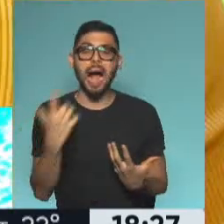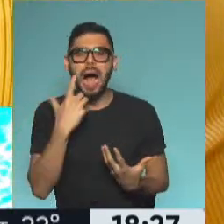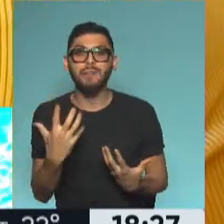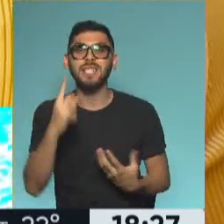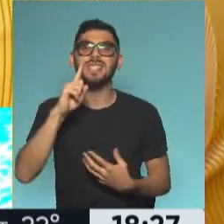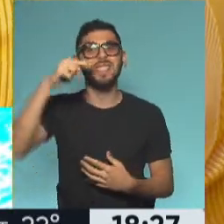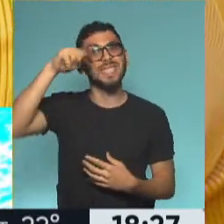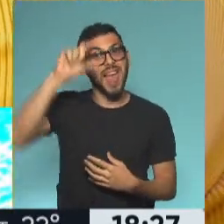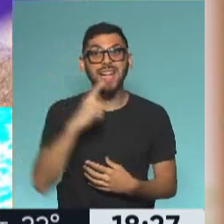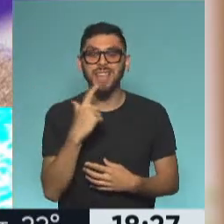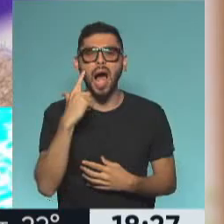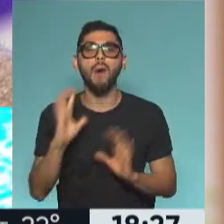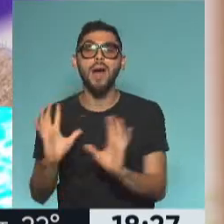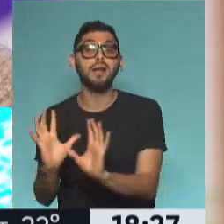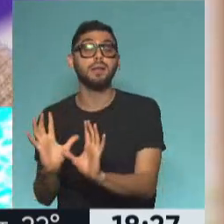Inés.